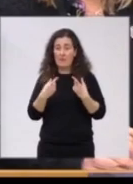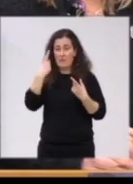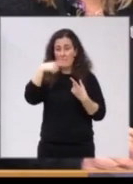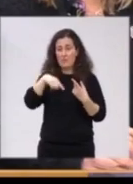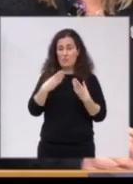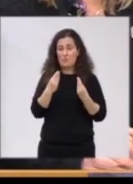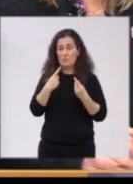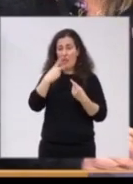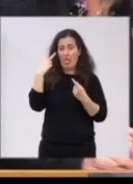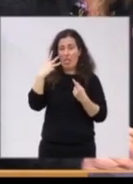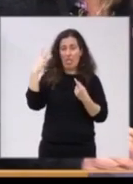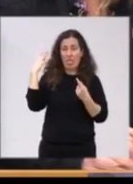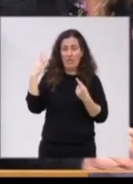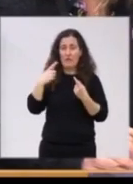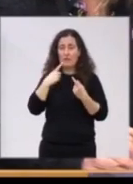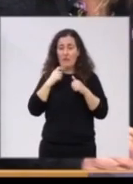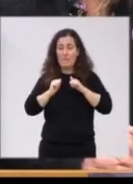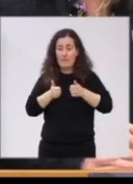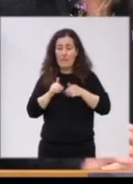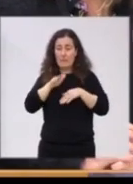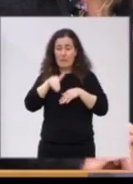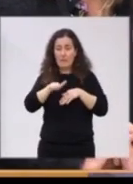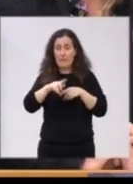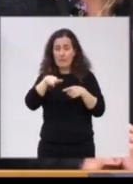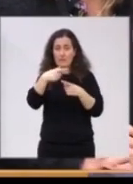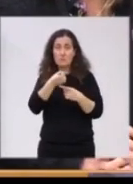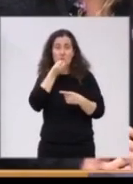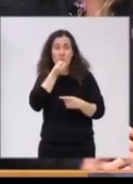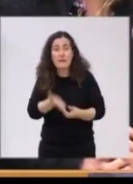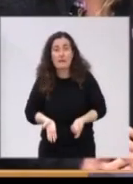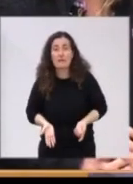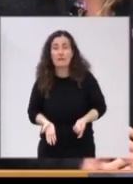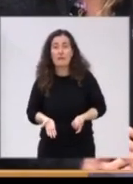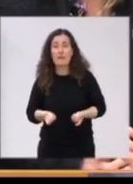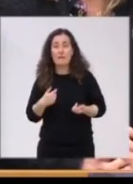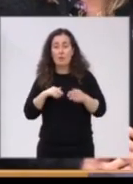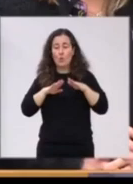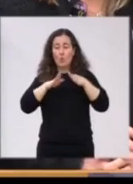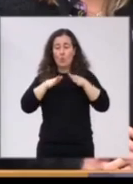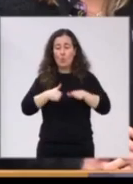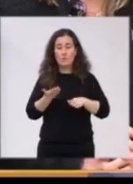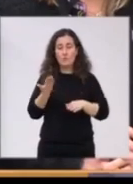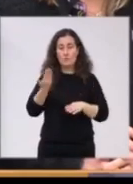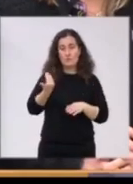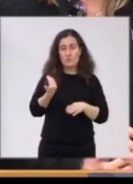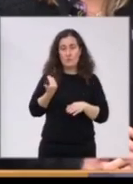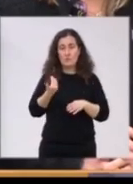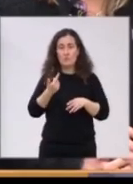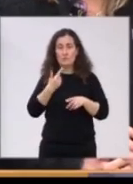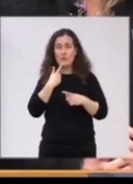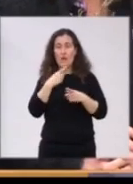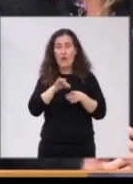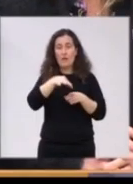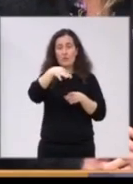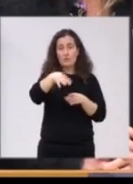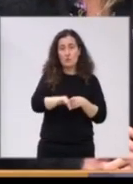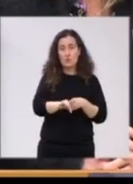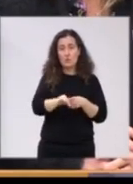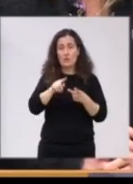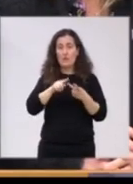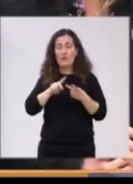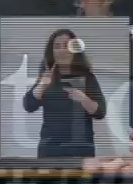es que en los últimos años los rendimientos, tanto en la anchoa como en el verdel, están siendo progresivamente mejores.